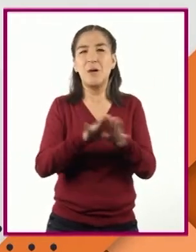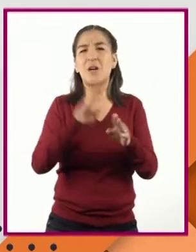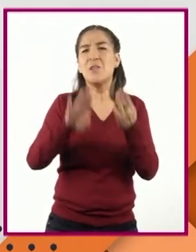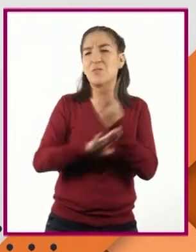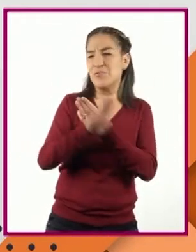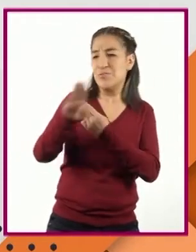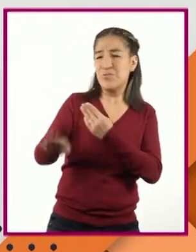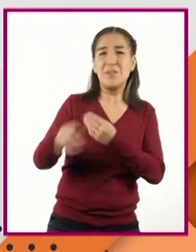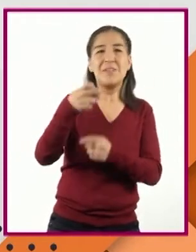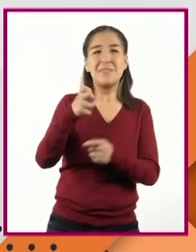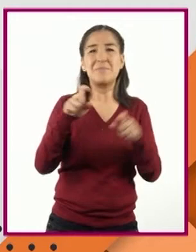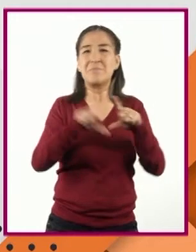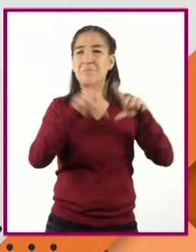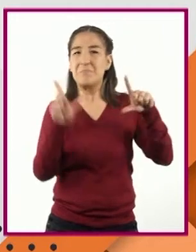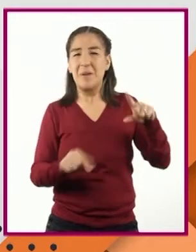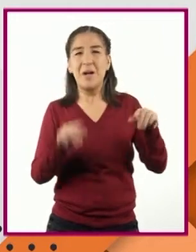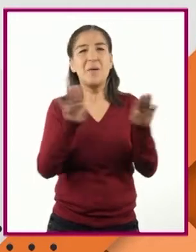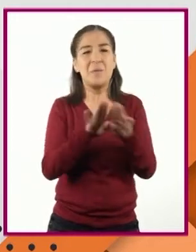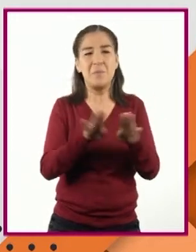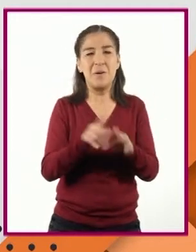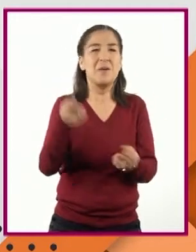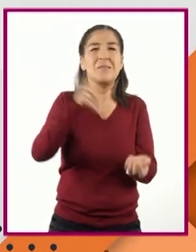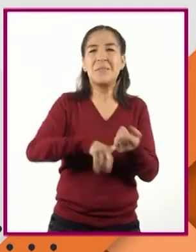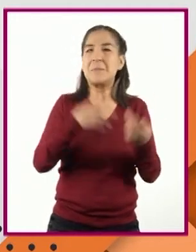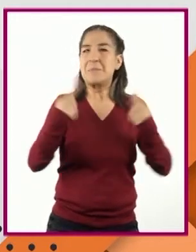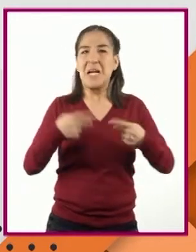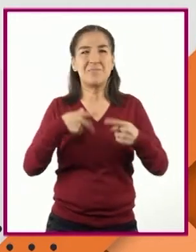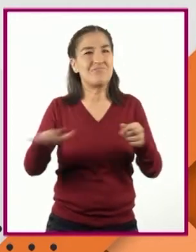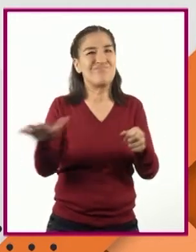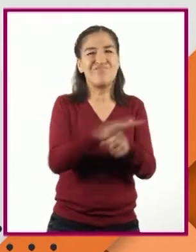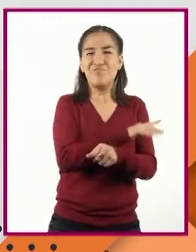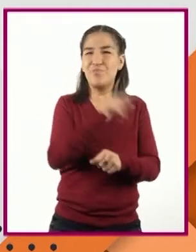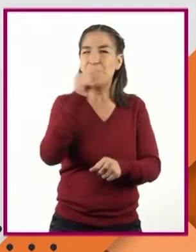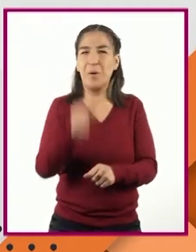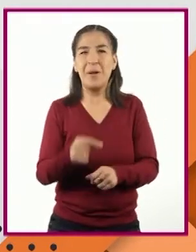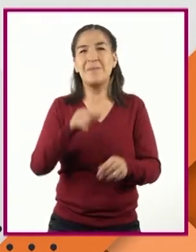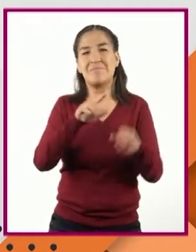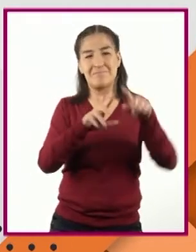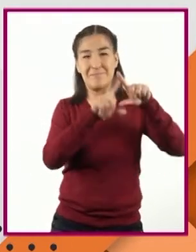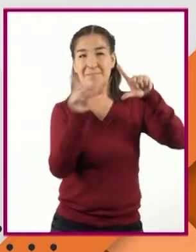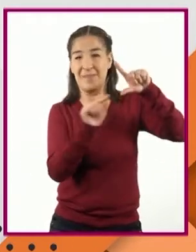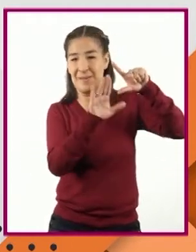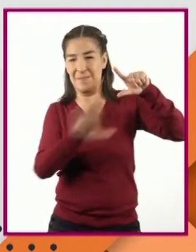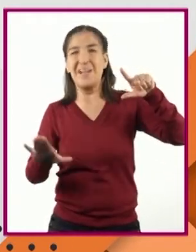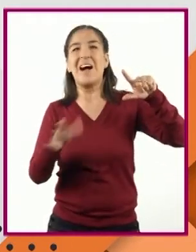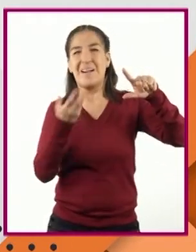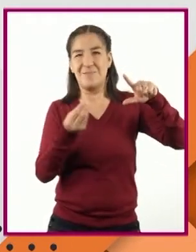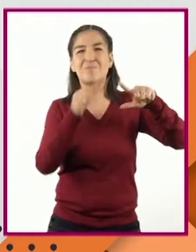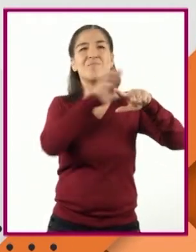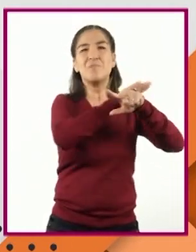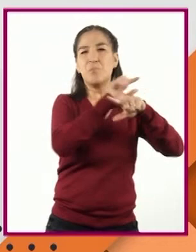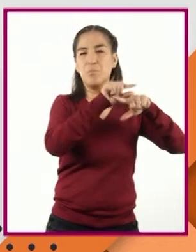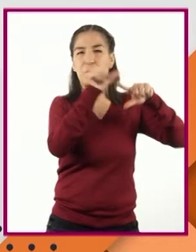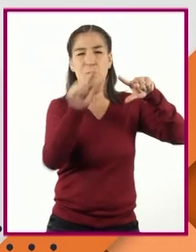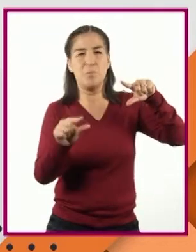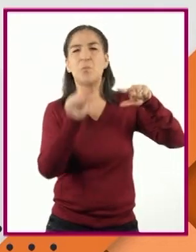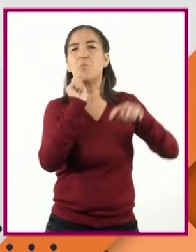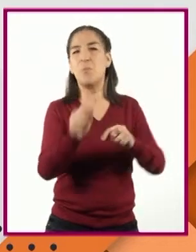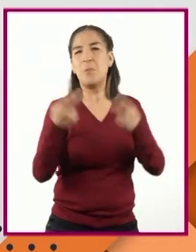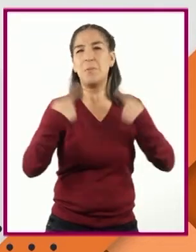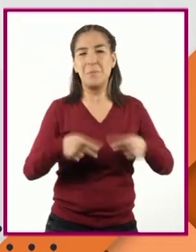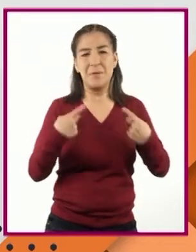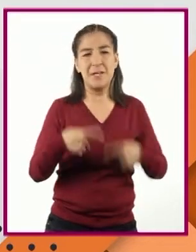del resto del país y no había sido poblada de la misma forma que el resto del territorio. Casi 90% de la